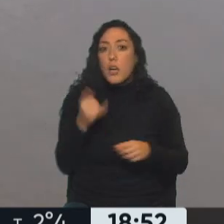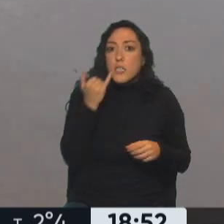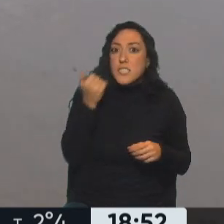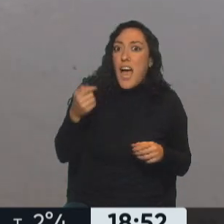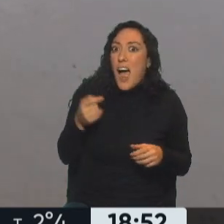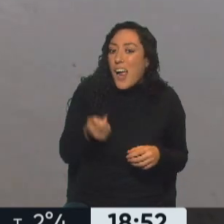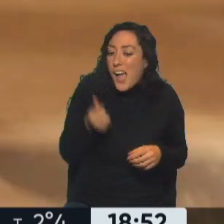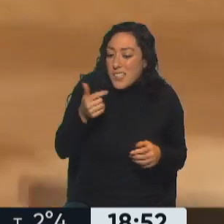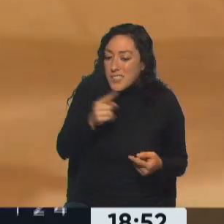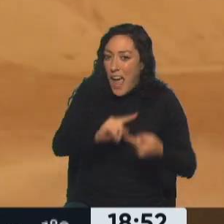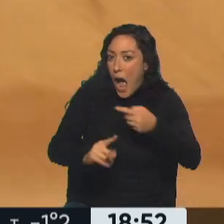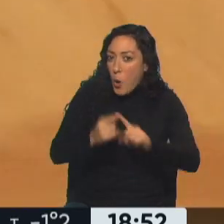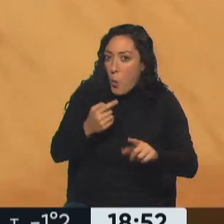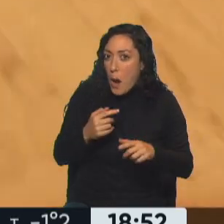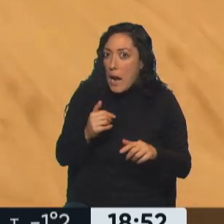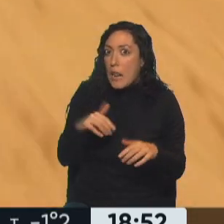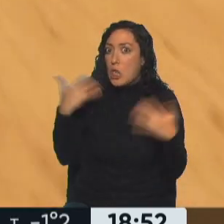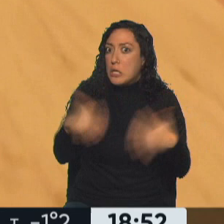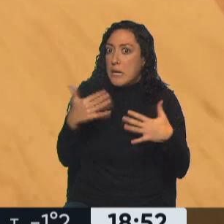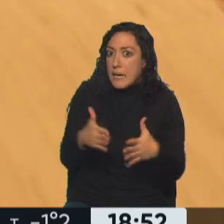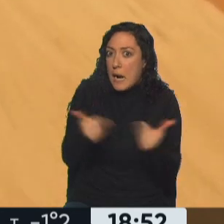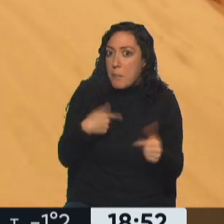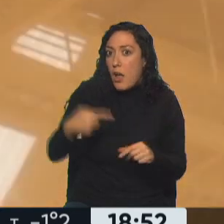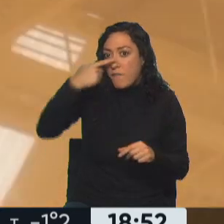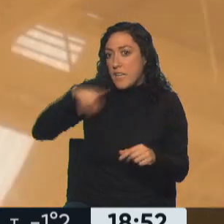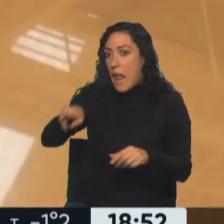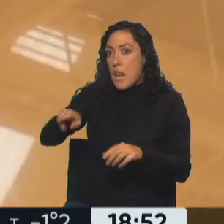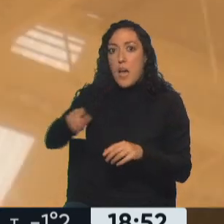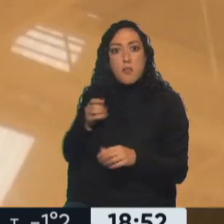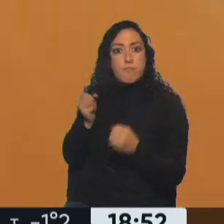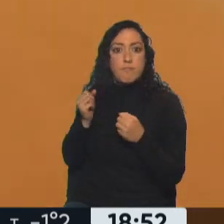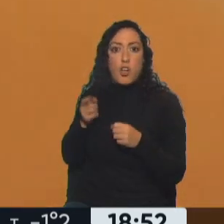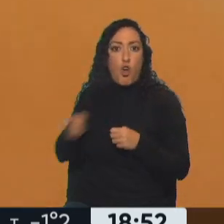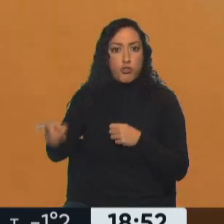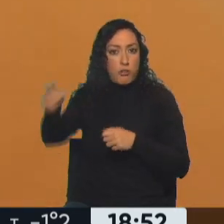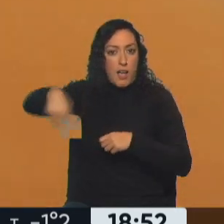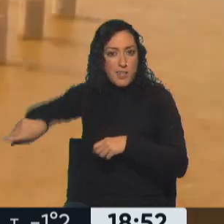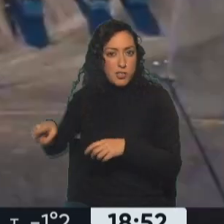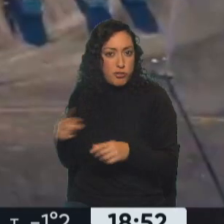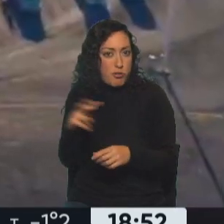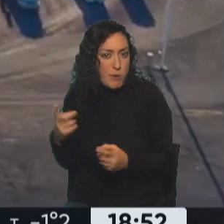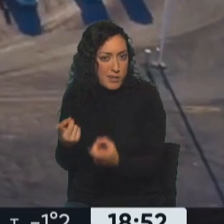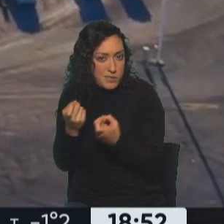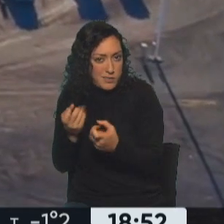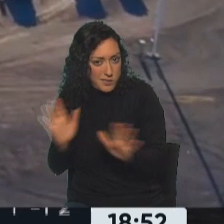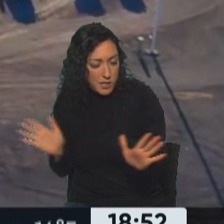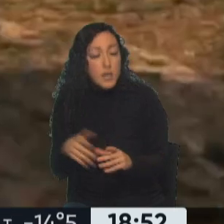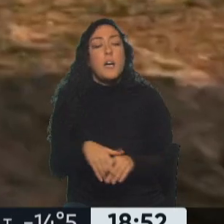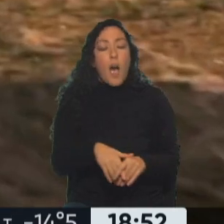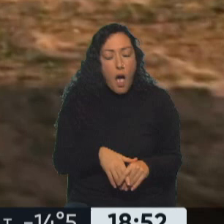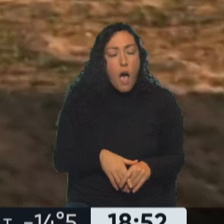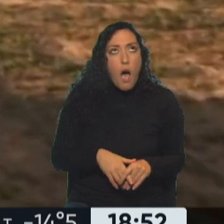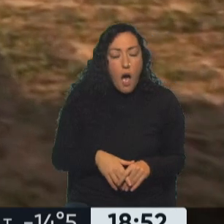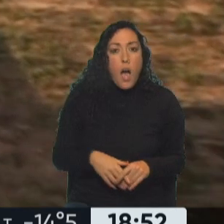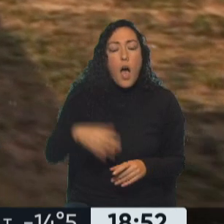un acuerdo forzado que iba a terminar perjudicando a los acreedores. Bien, Néstor, esta actitud